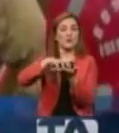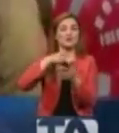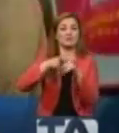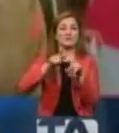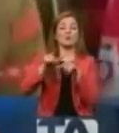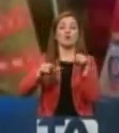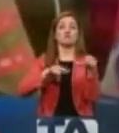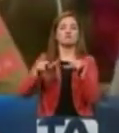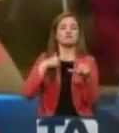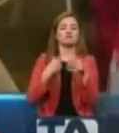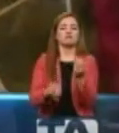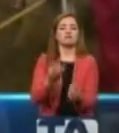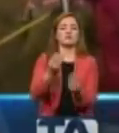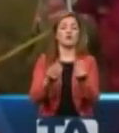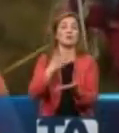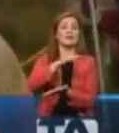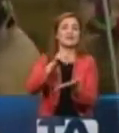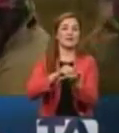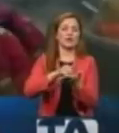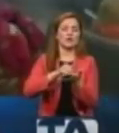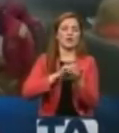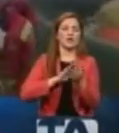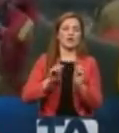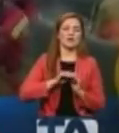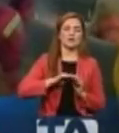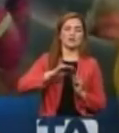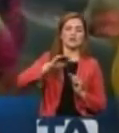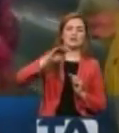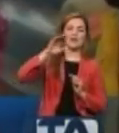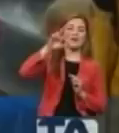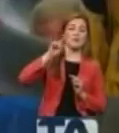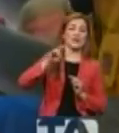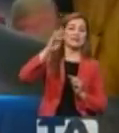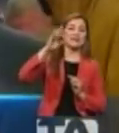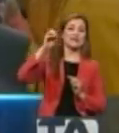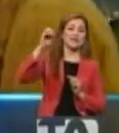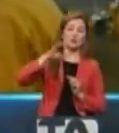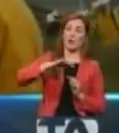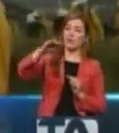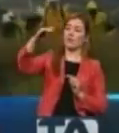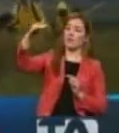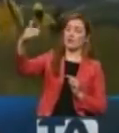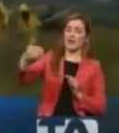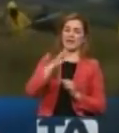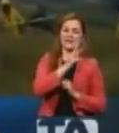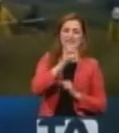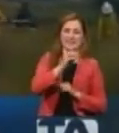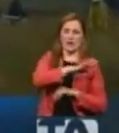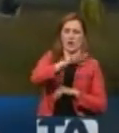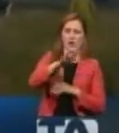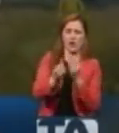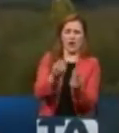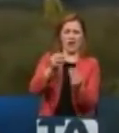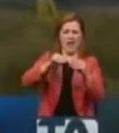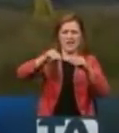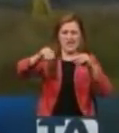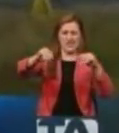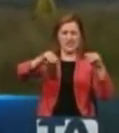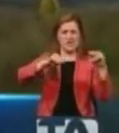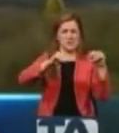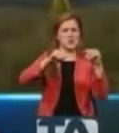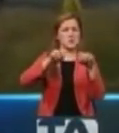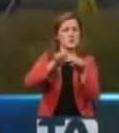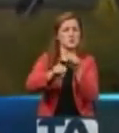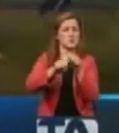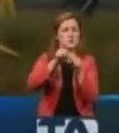foco del incendio se registró a 3.750 metros sobre el nivel del mar. 60 hectáreas fueron consumidas por las llamas,